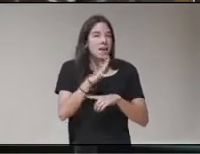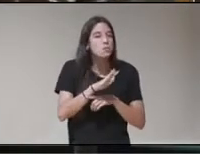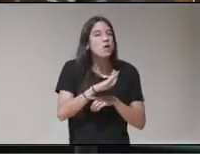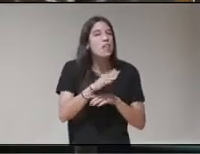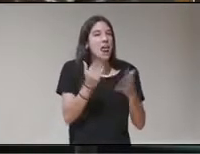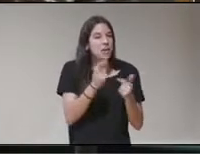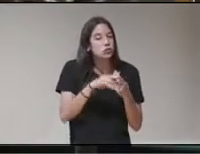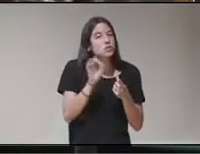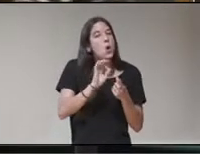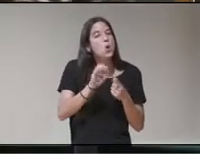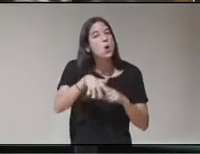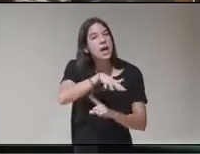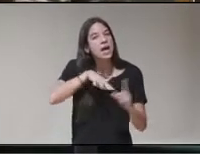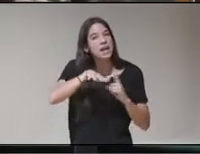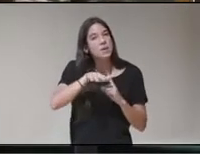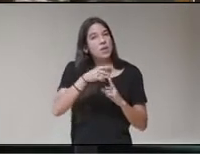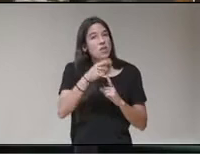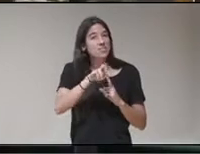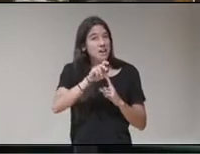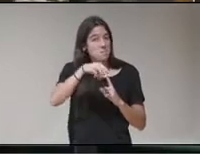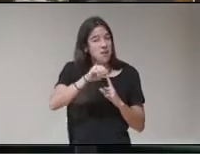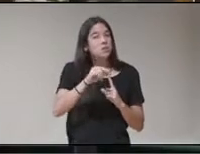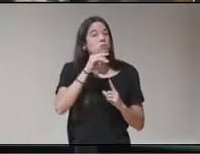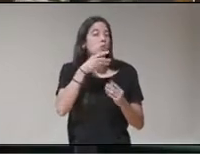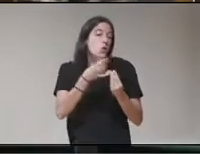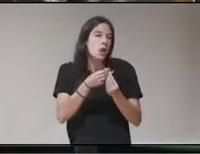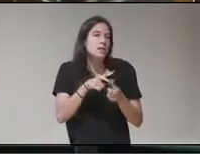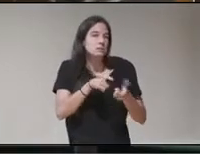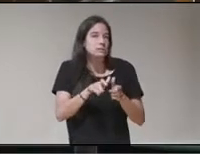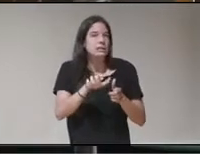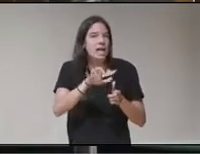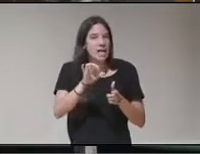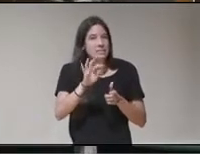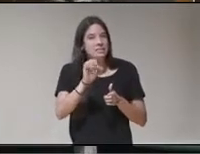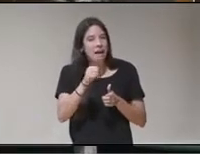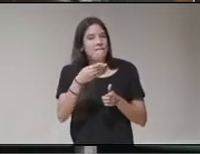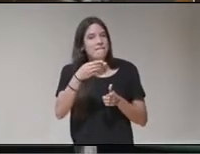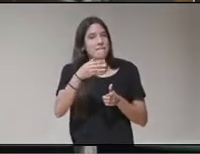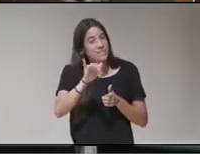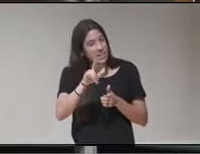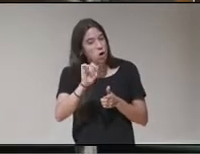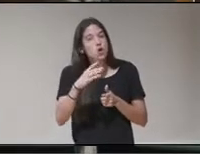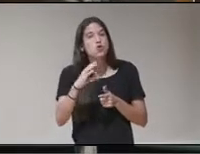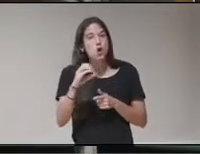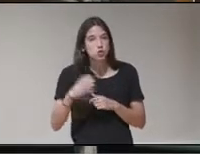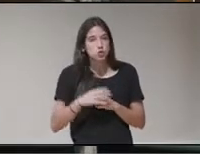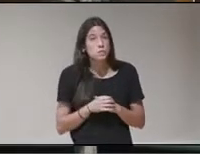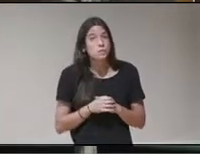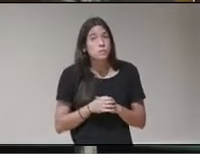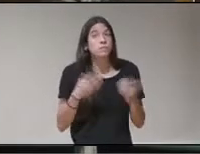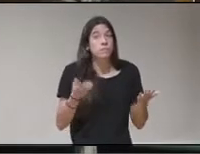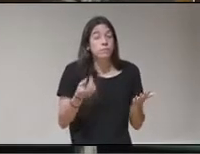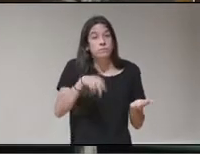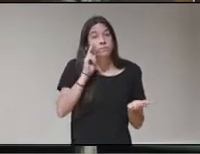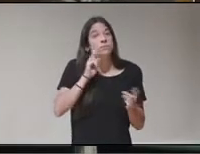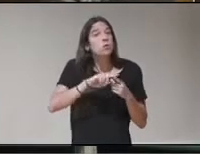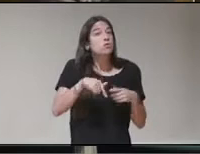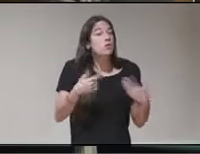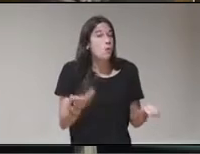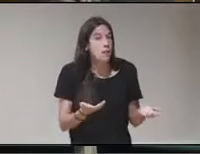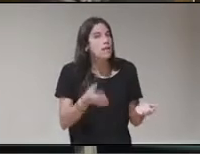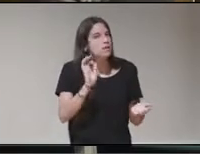en el medio de salmanitol, con Staphylococcus aureus. De tal manera, entonces, que lo que vamos a tener es que, a pesar de que hay